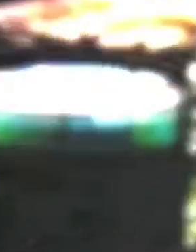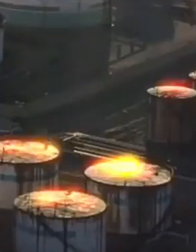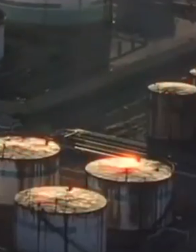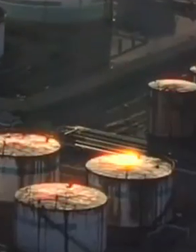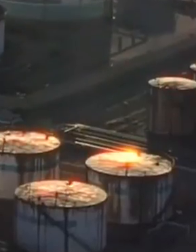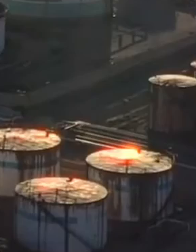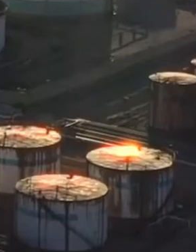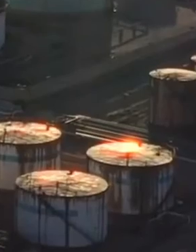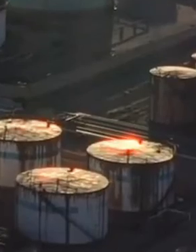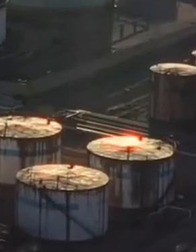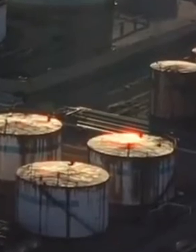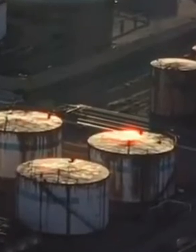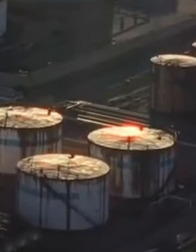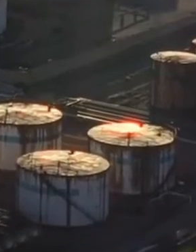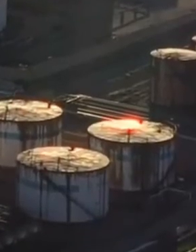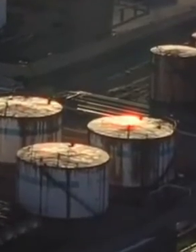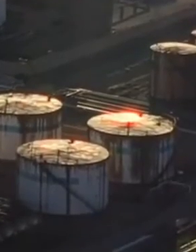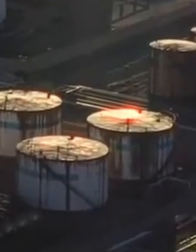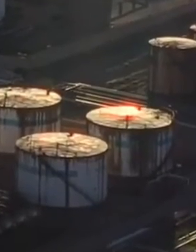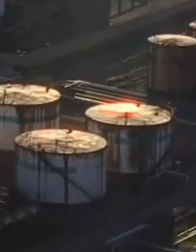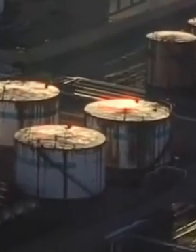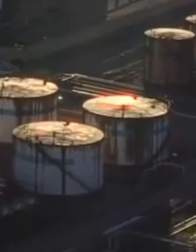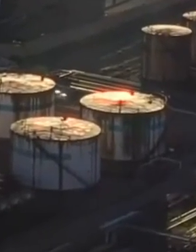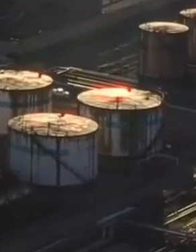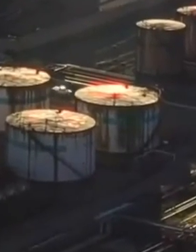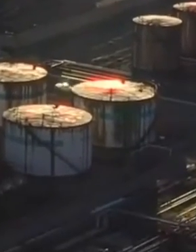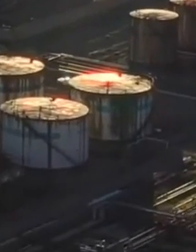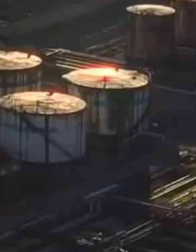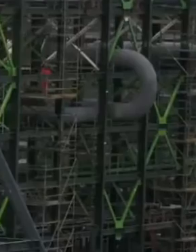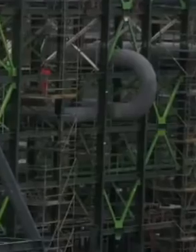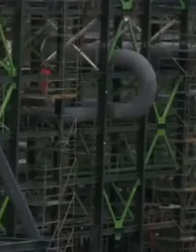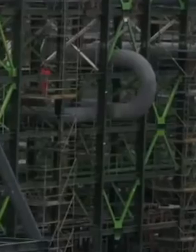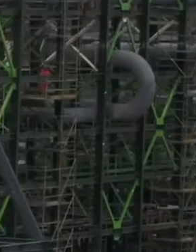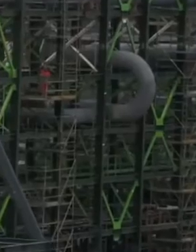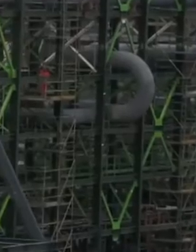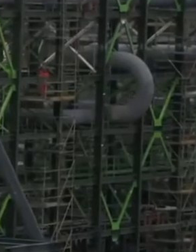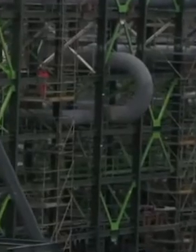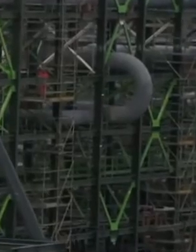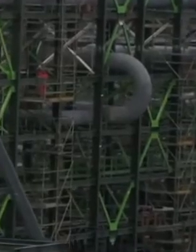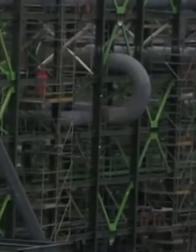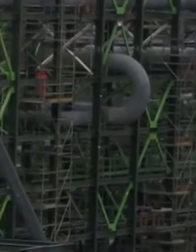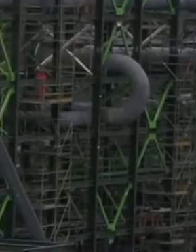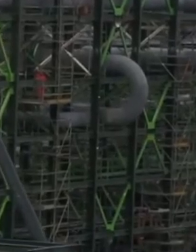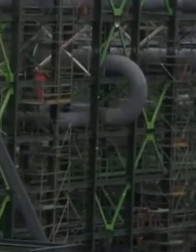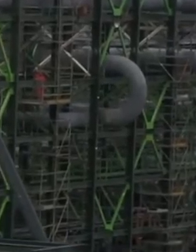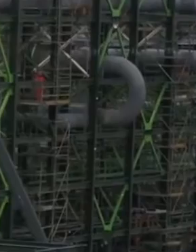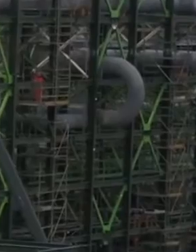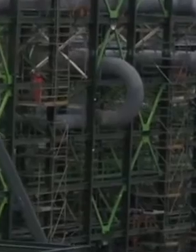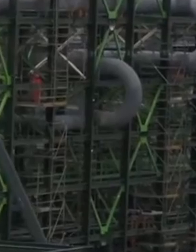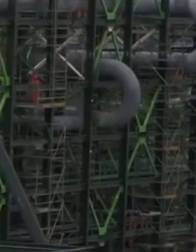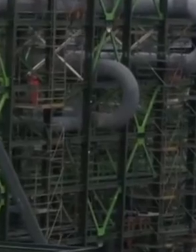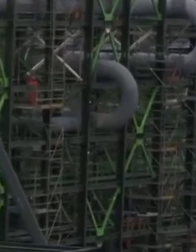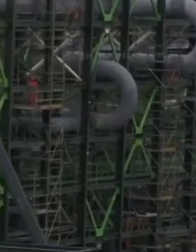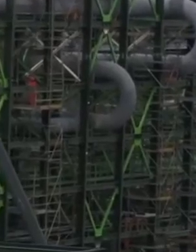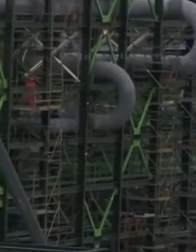Ni ha habido transparencia. Porque la administración, de acuerdo al